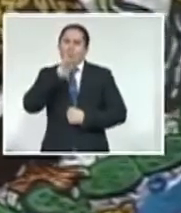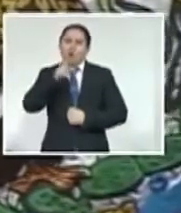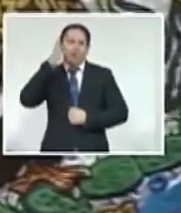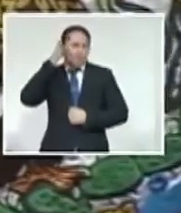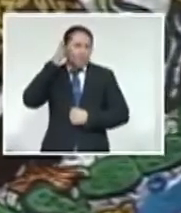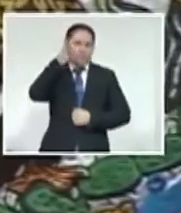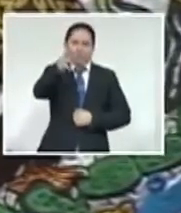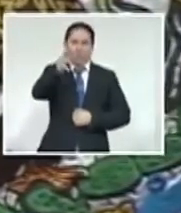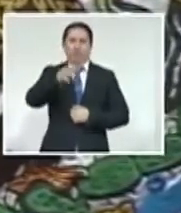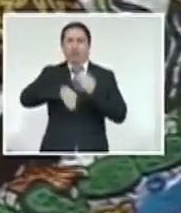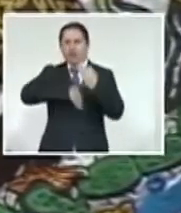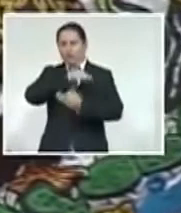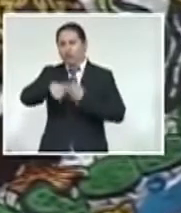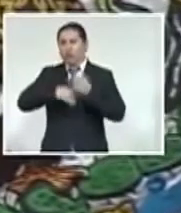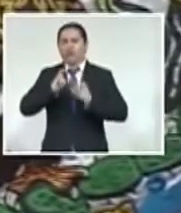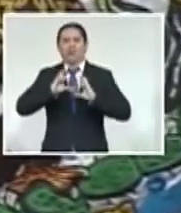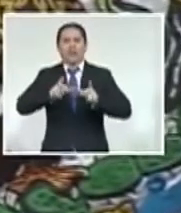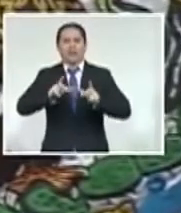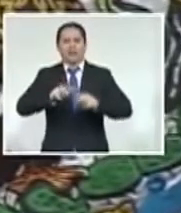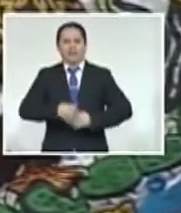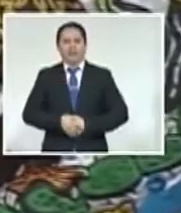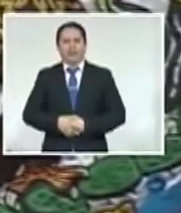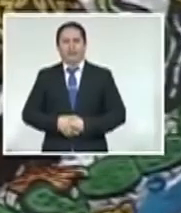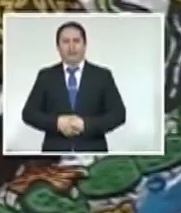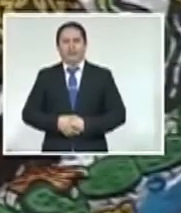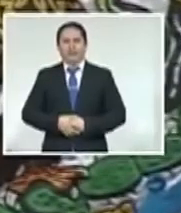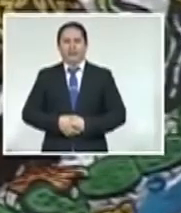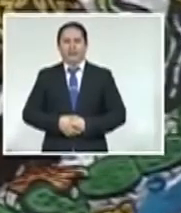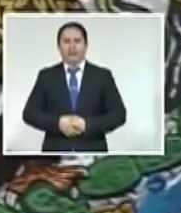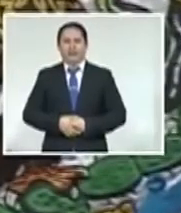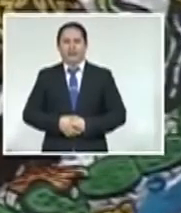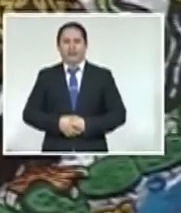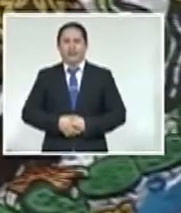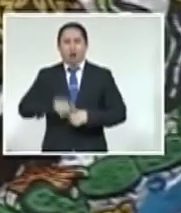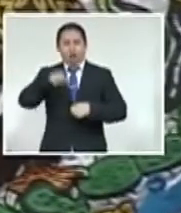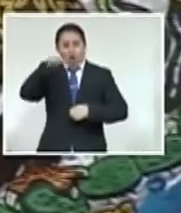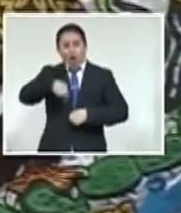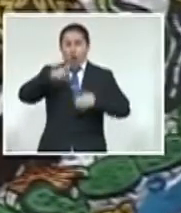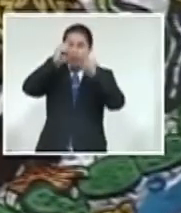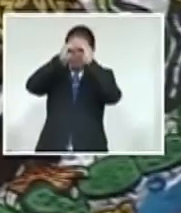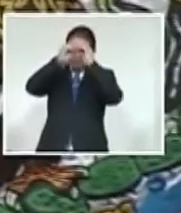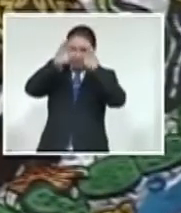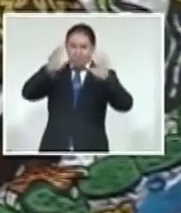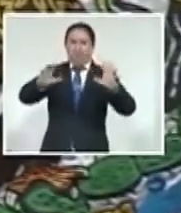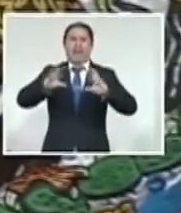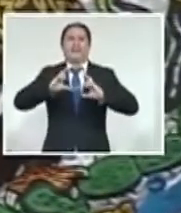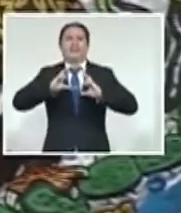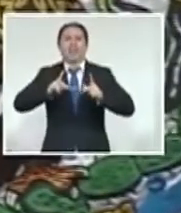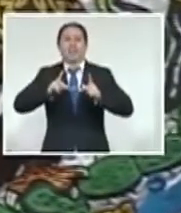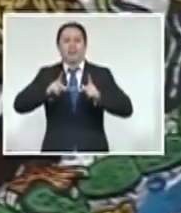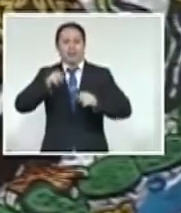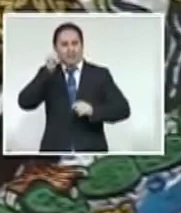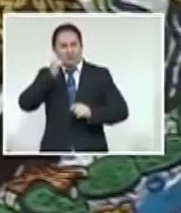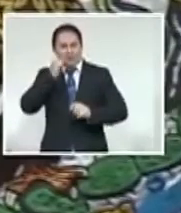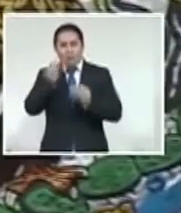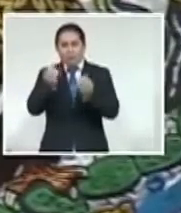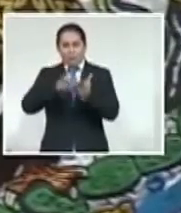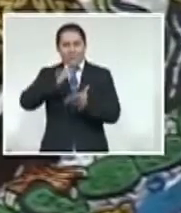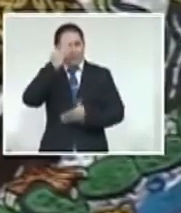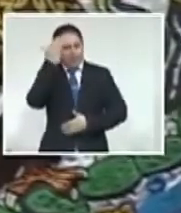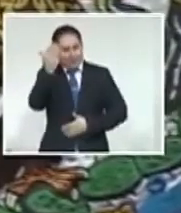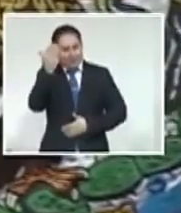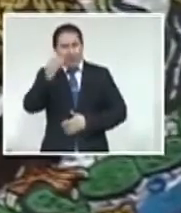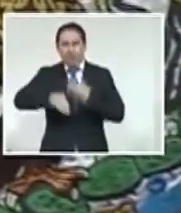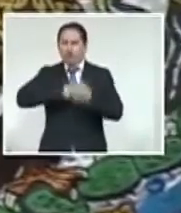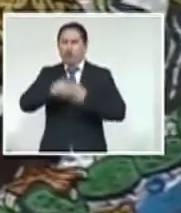futuro para todos los chiapanecos. Que el cielo bendiga hoy y siempre al pueblo de Chiapas. Muchas gracias